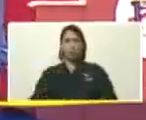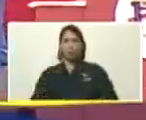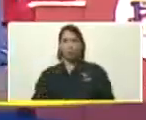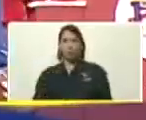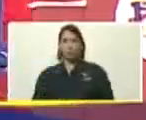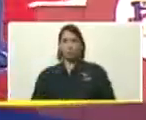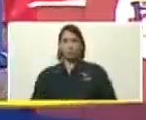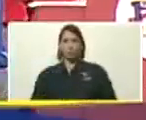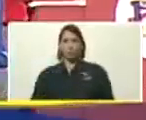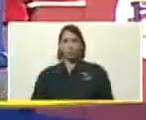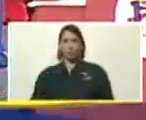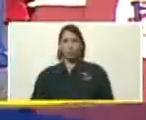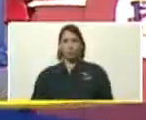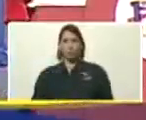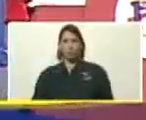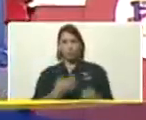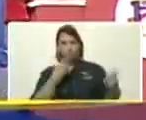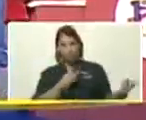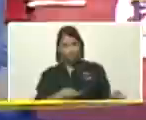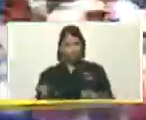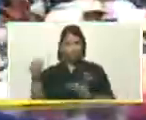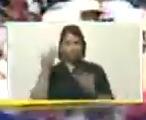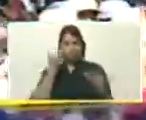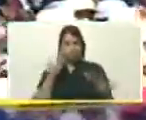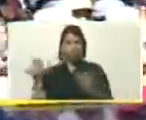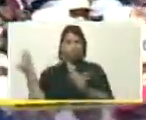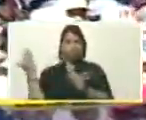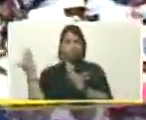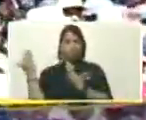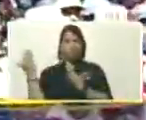Nicolás Maduro.